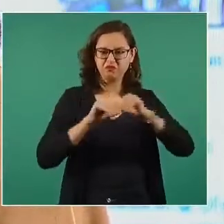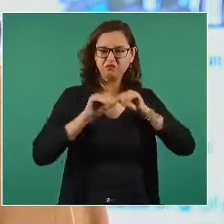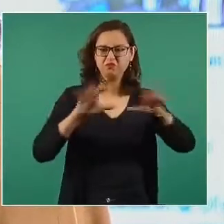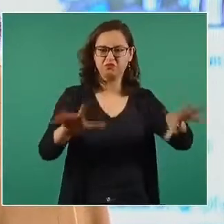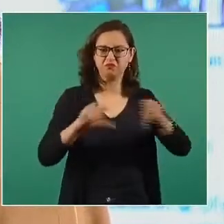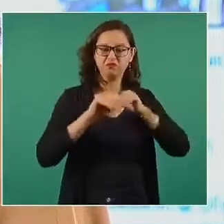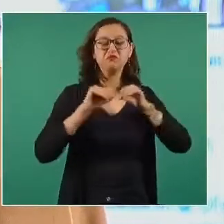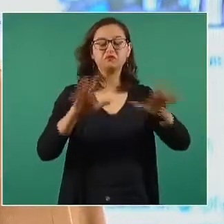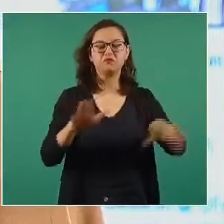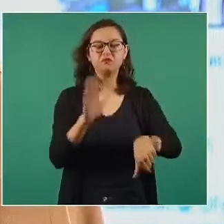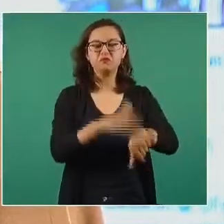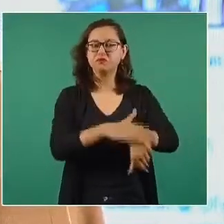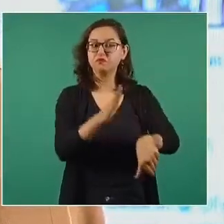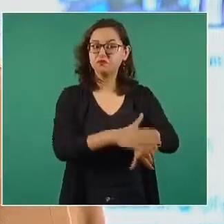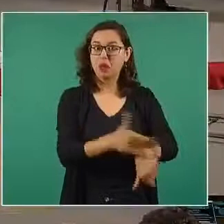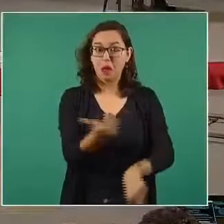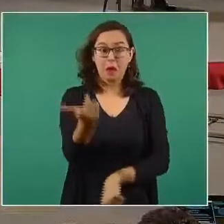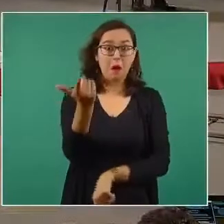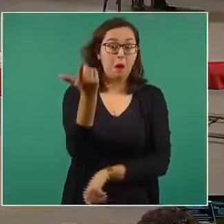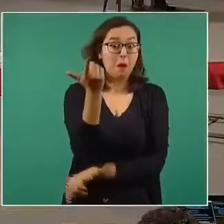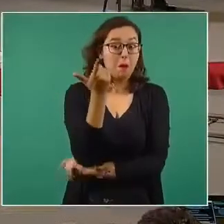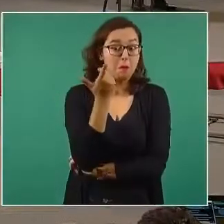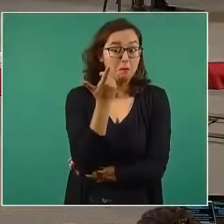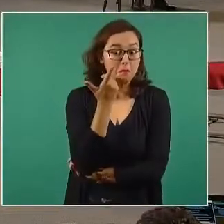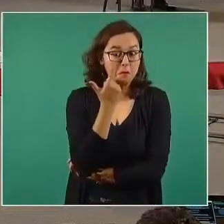campaña para señalar que el gobierno